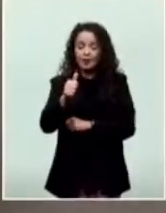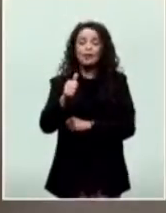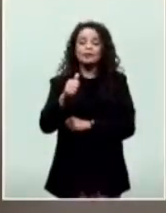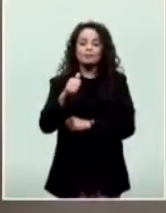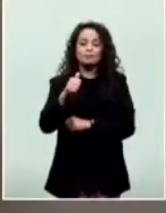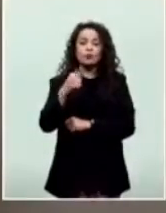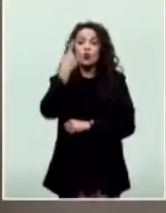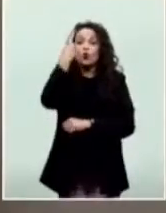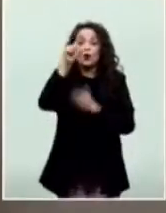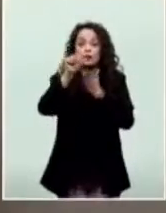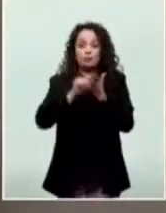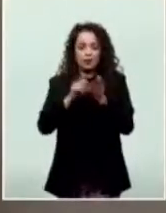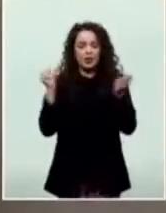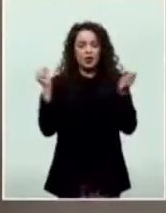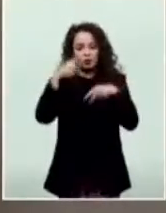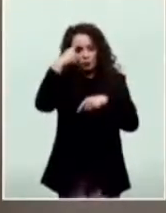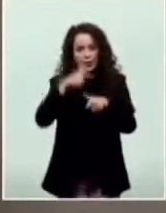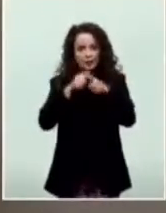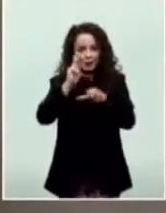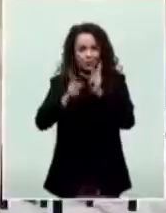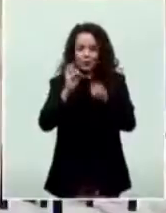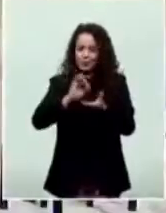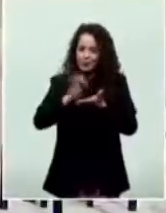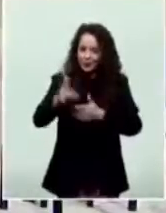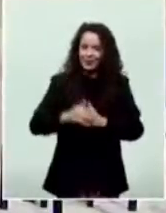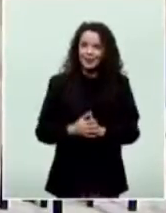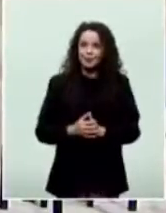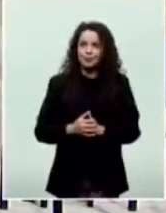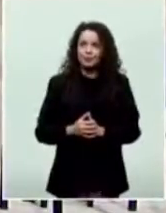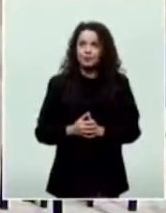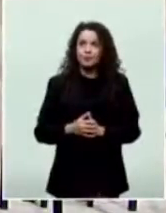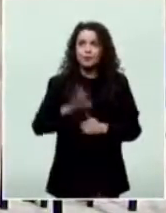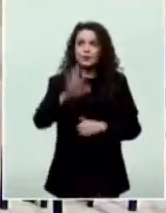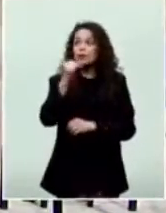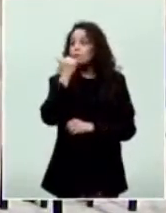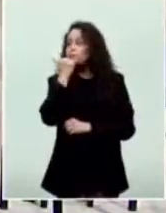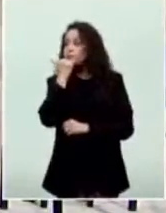en un mes para seguir platicando. Muchas gracias. Perdón, no, Juan Pablo.